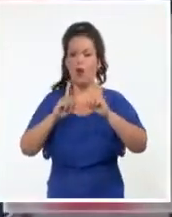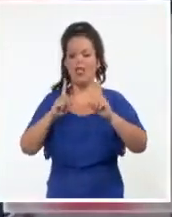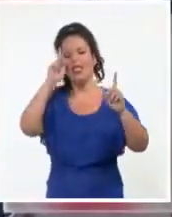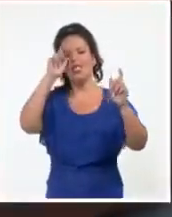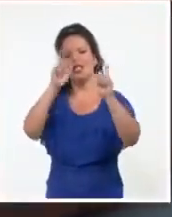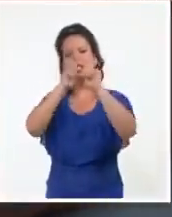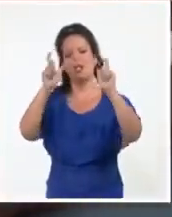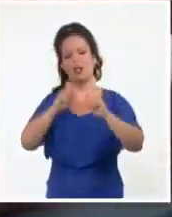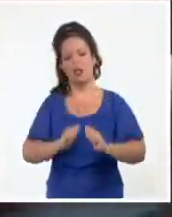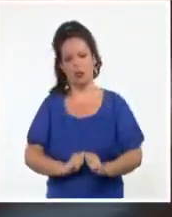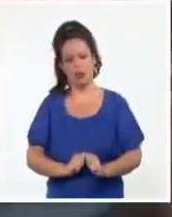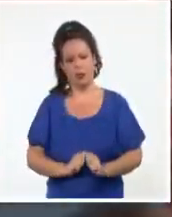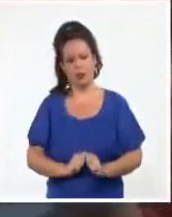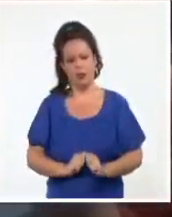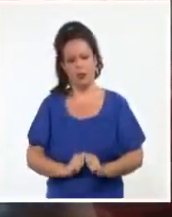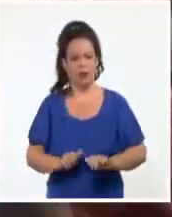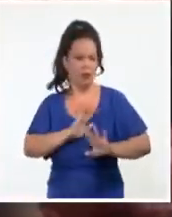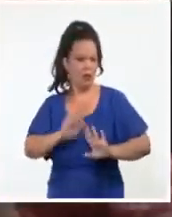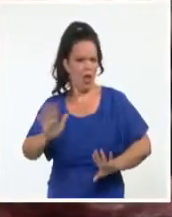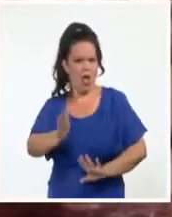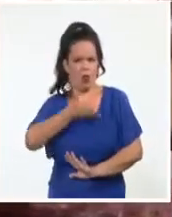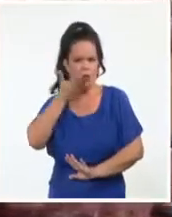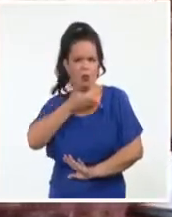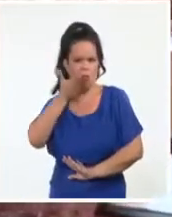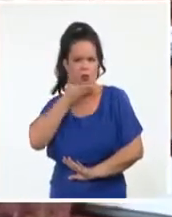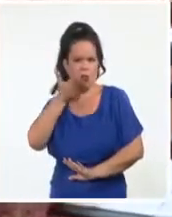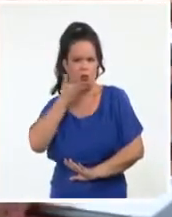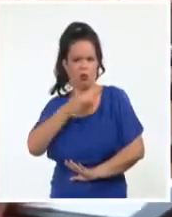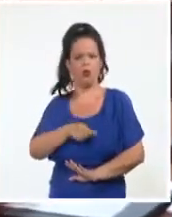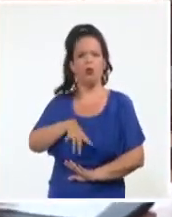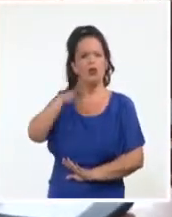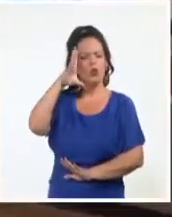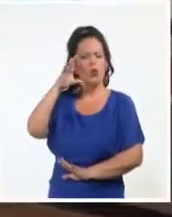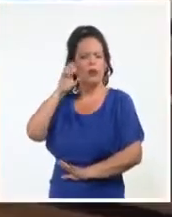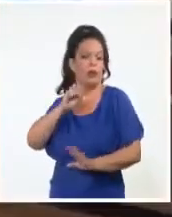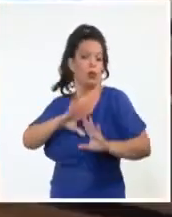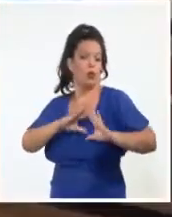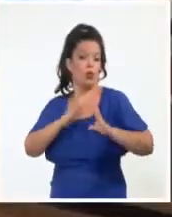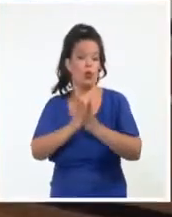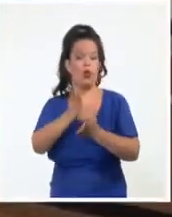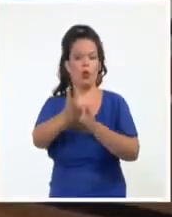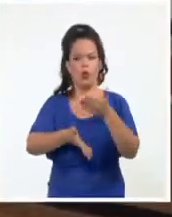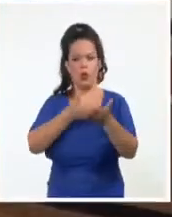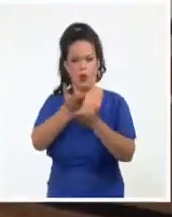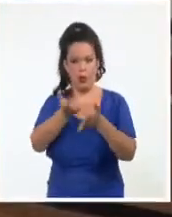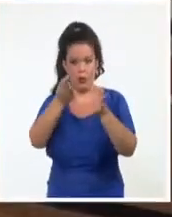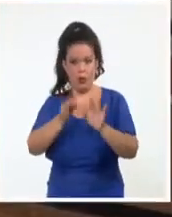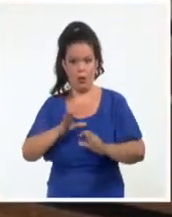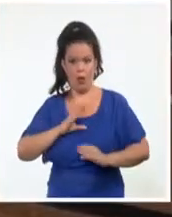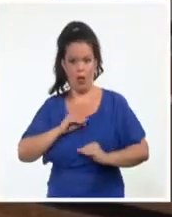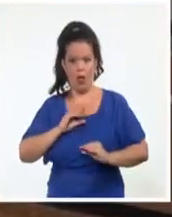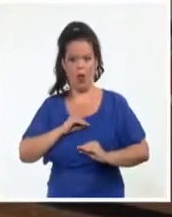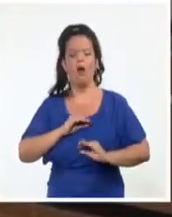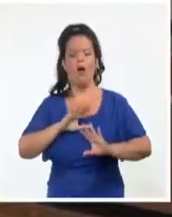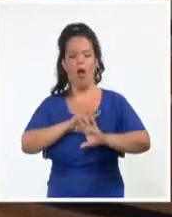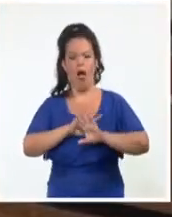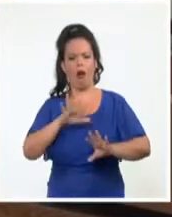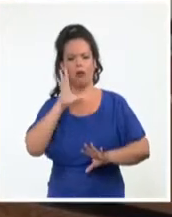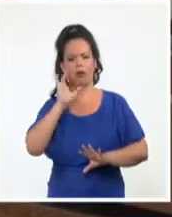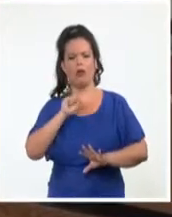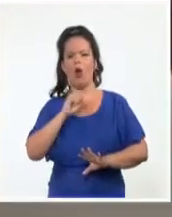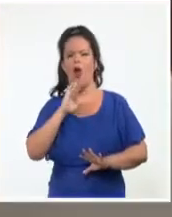cubano, luego de conocer la innovadora propuesta de los académicos El Varona, agregó a esta concepción para formar integralmente a maestros y